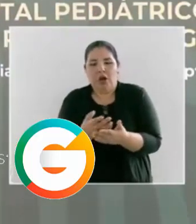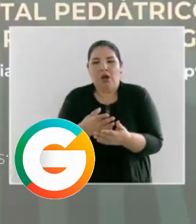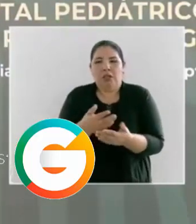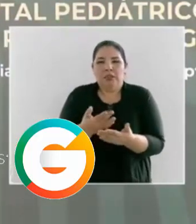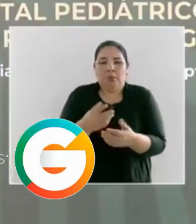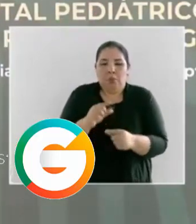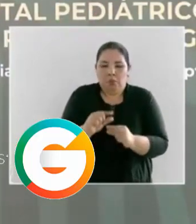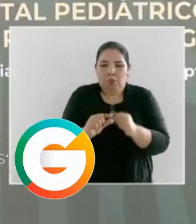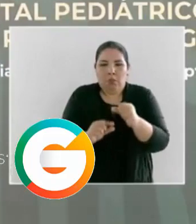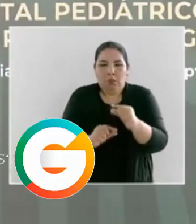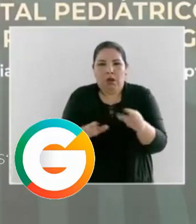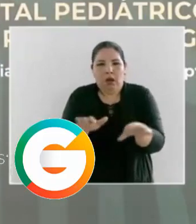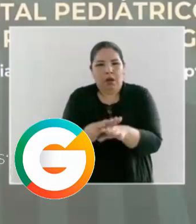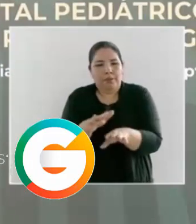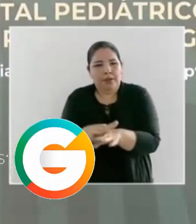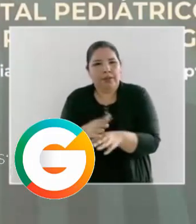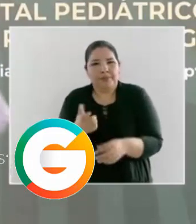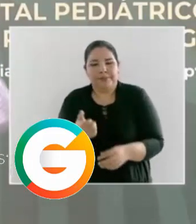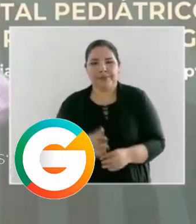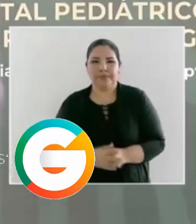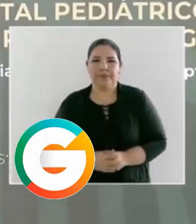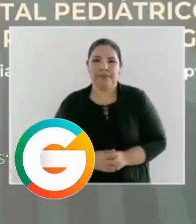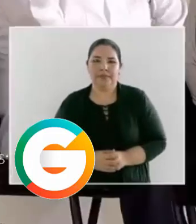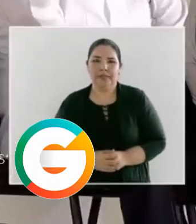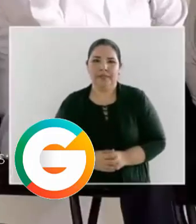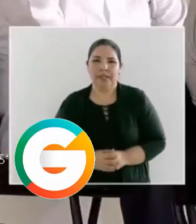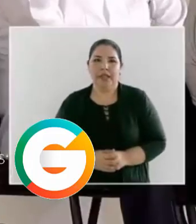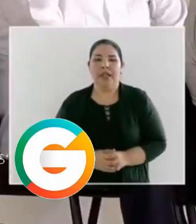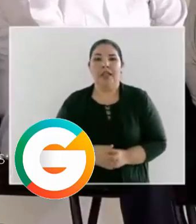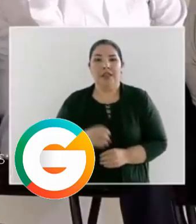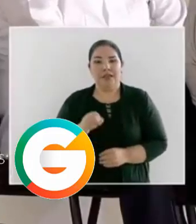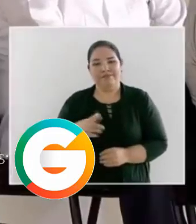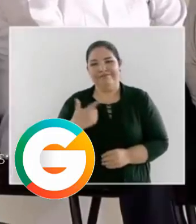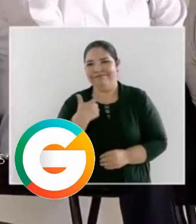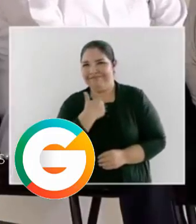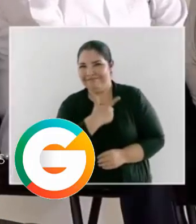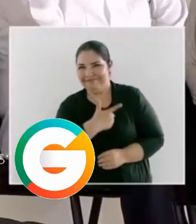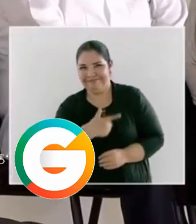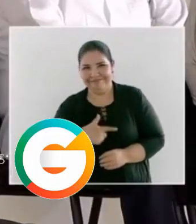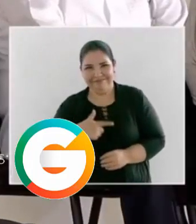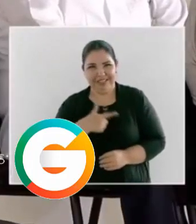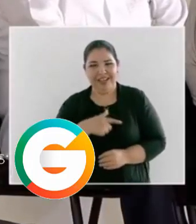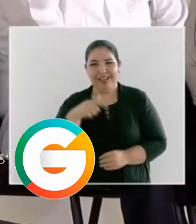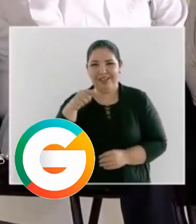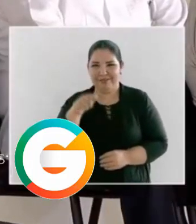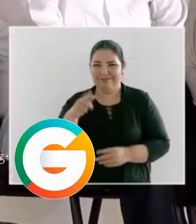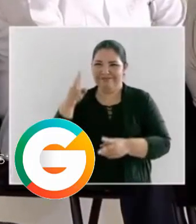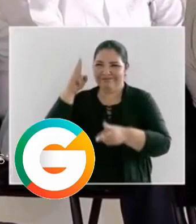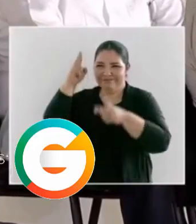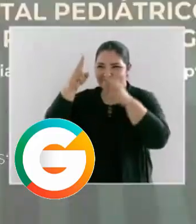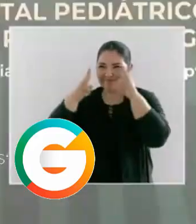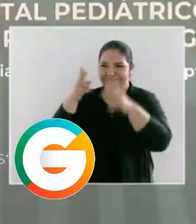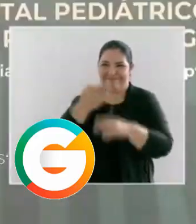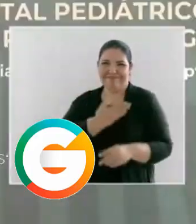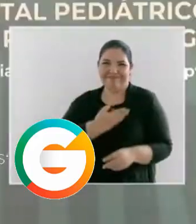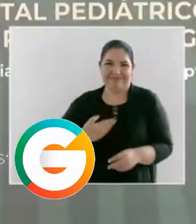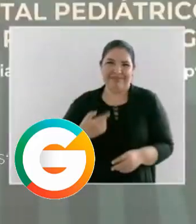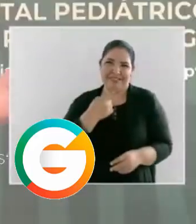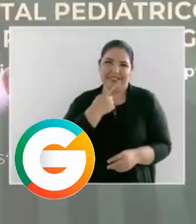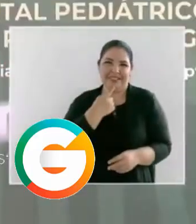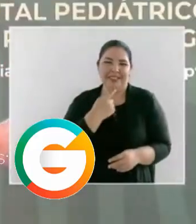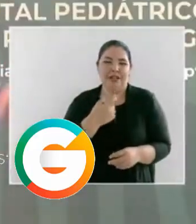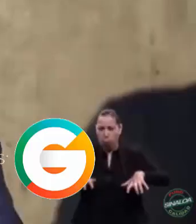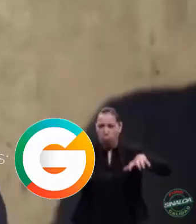por la propuesta de considerar al gobernador de Sinaloa, Quirino Ordaz, como embajador en España. A través de su cuenta de